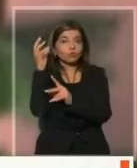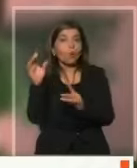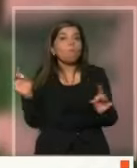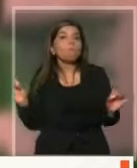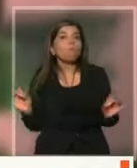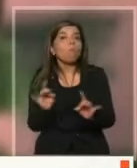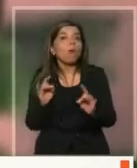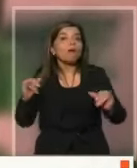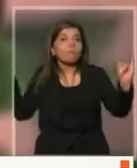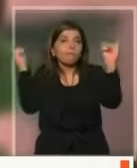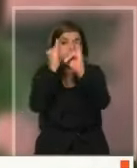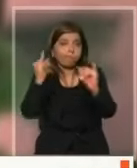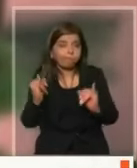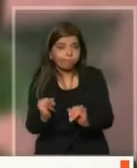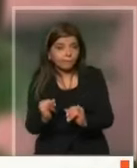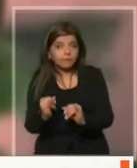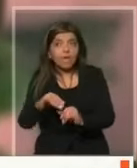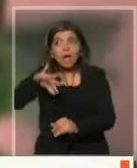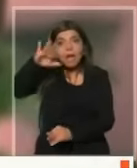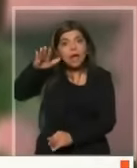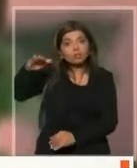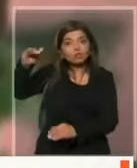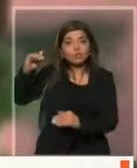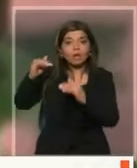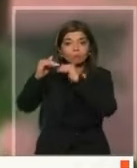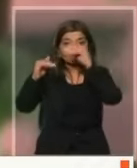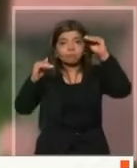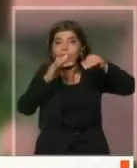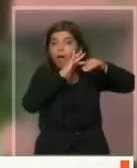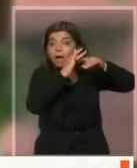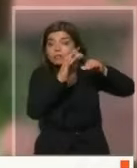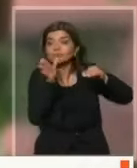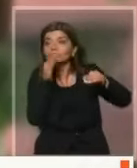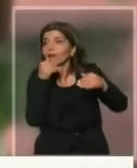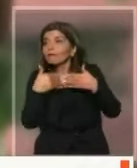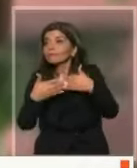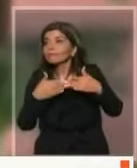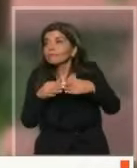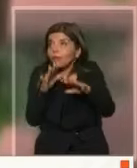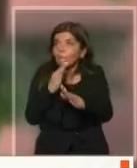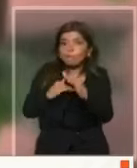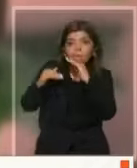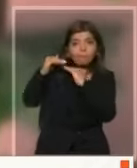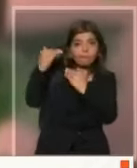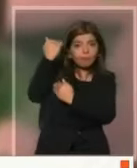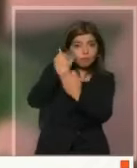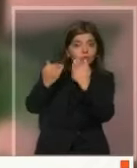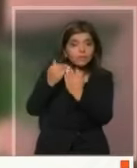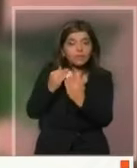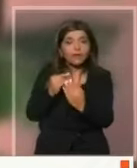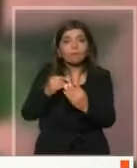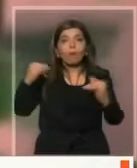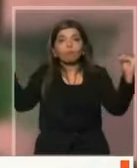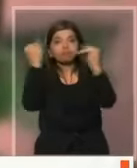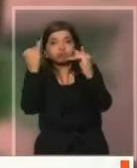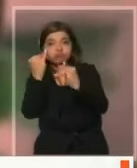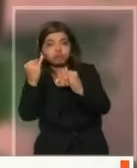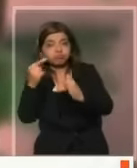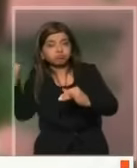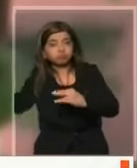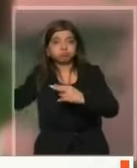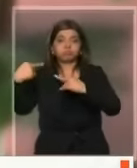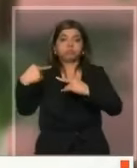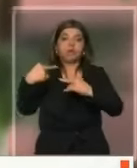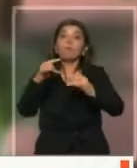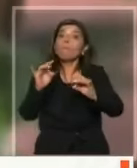actividad eléctrica. En los sectores cordilleranos y altiplánicos prácticamente no hay dónde resguardarse. Y claramente la caída de un rayo, si bien la probabilidad de